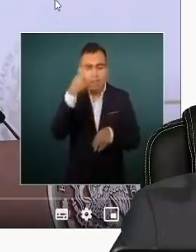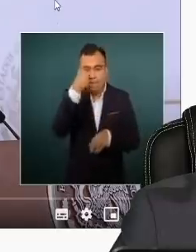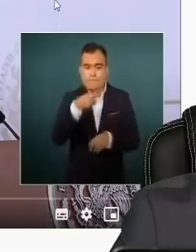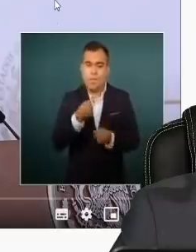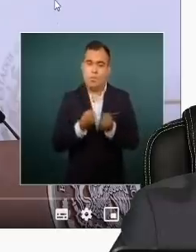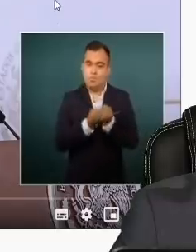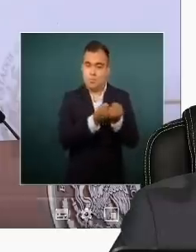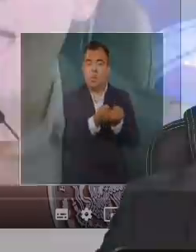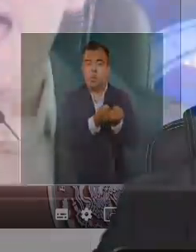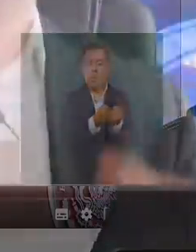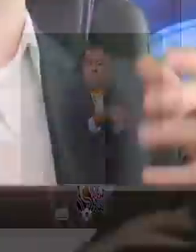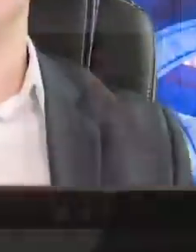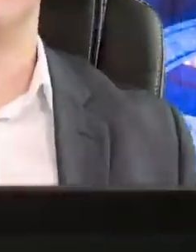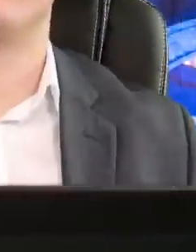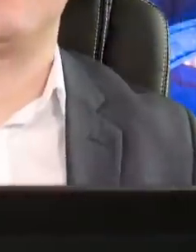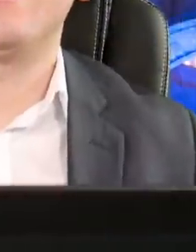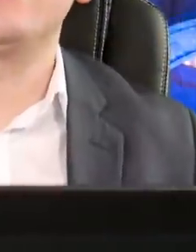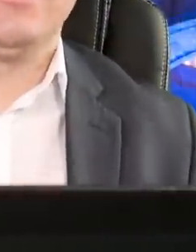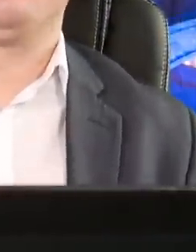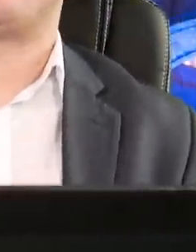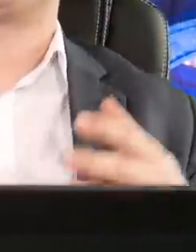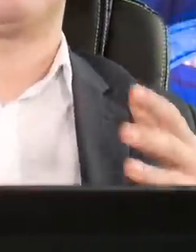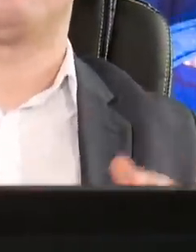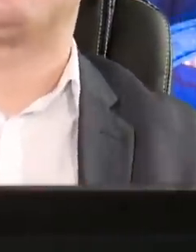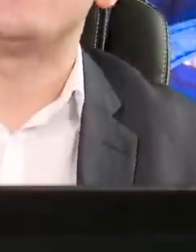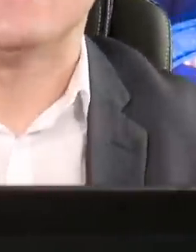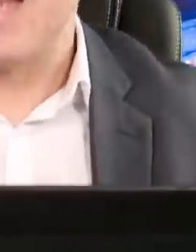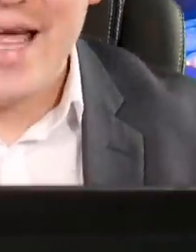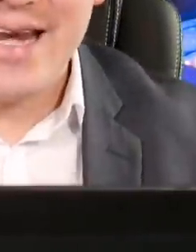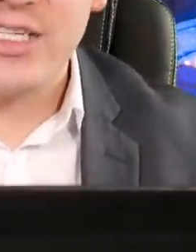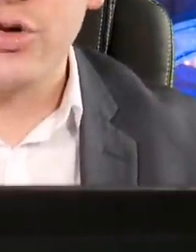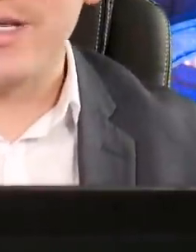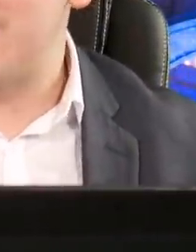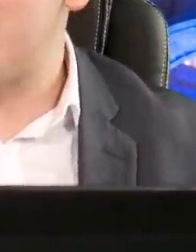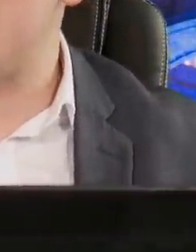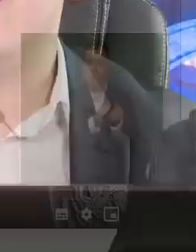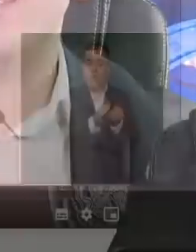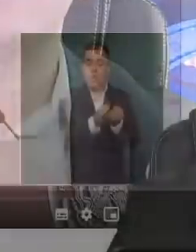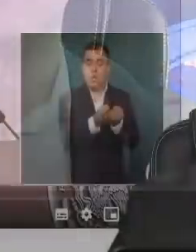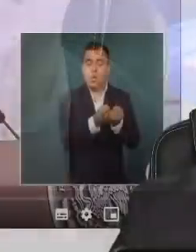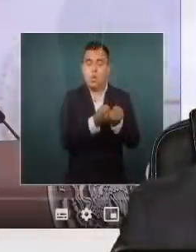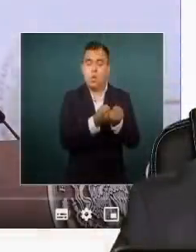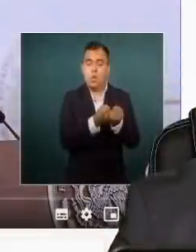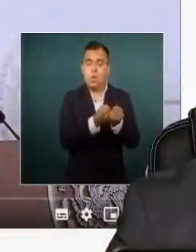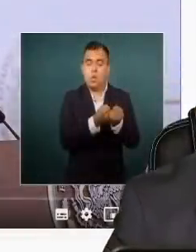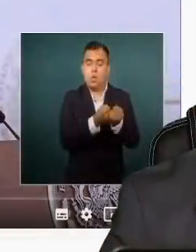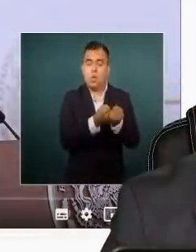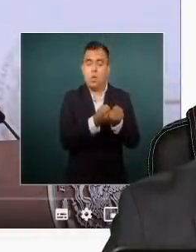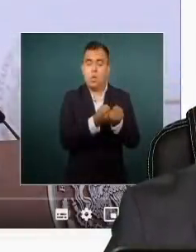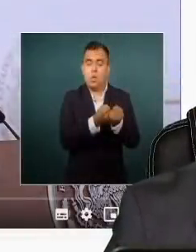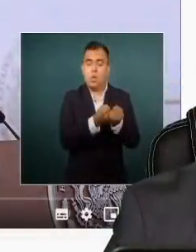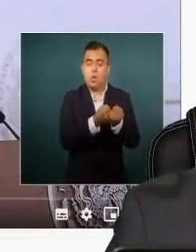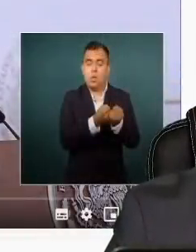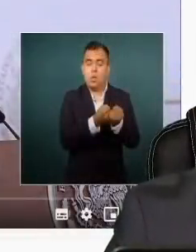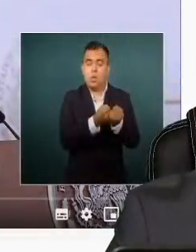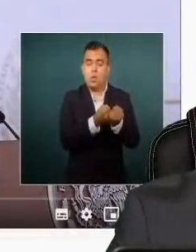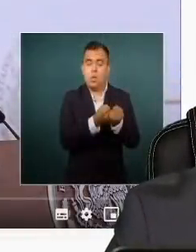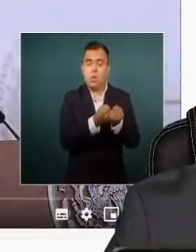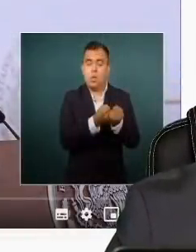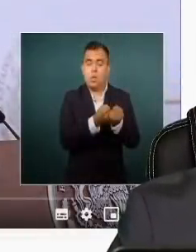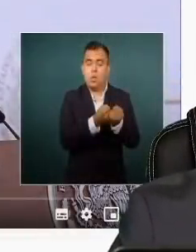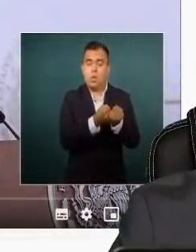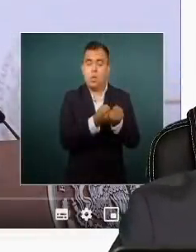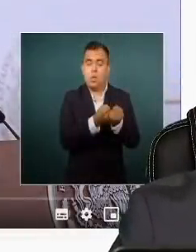constante de hachís a chinos mariachis vea nada más las reacciones que tenía este señor cerraba los ojos